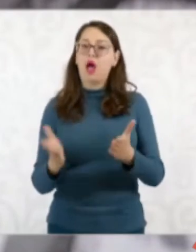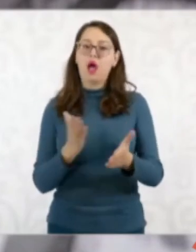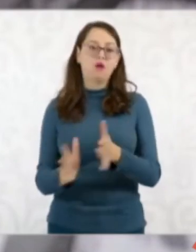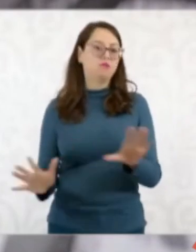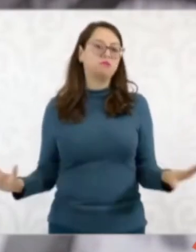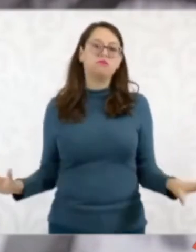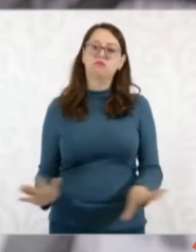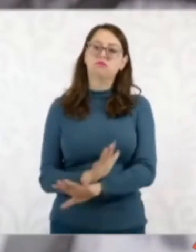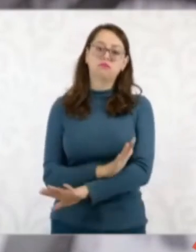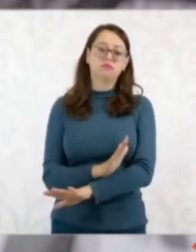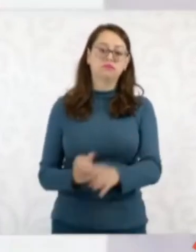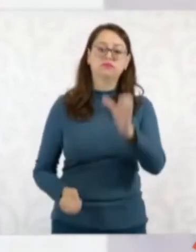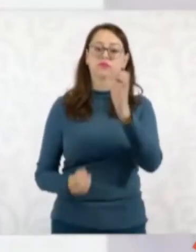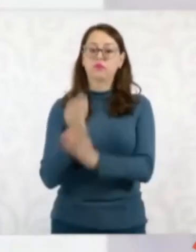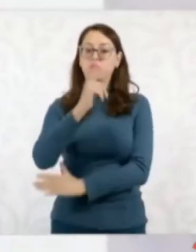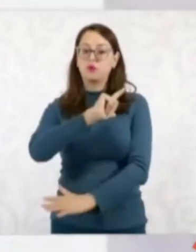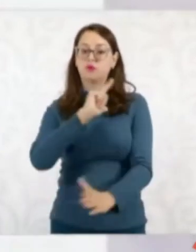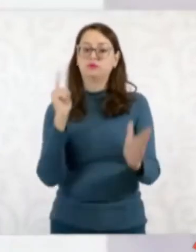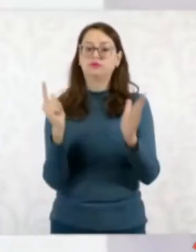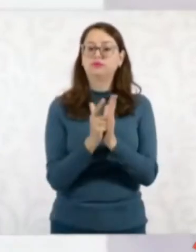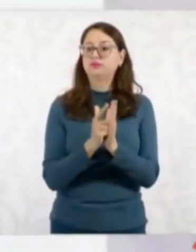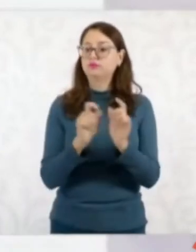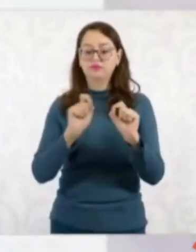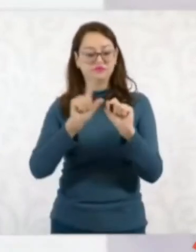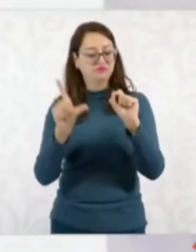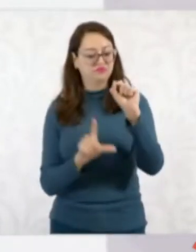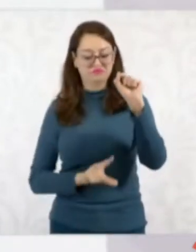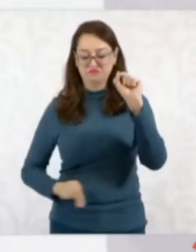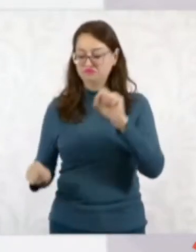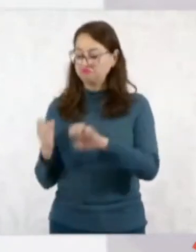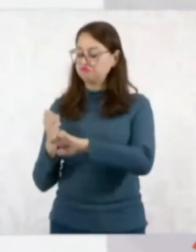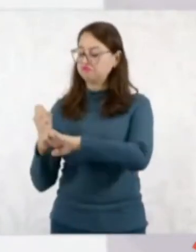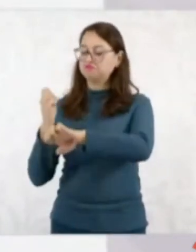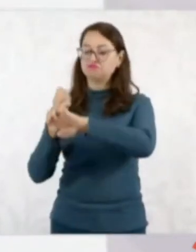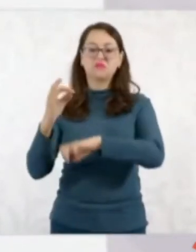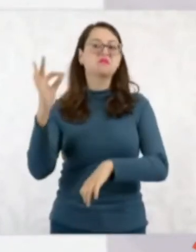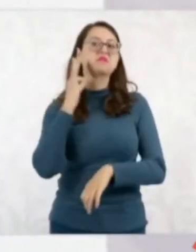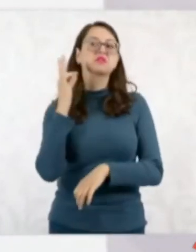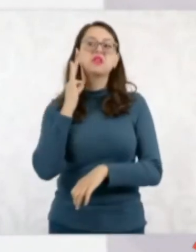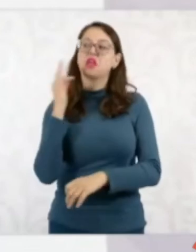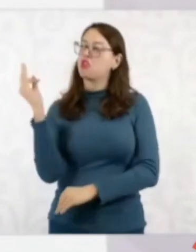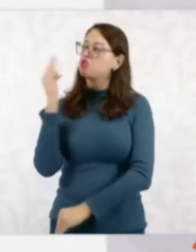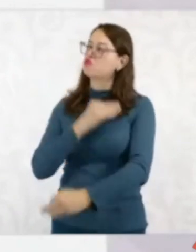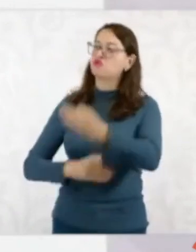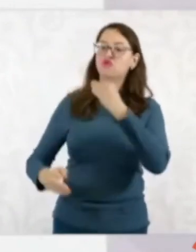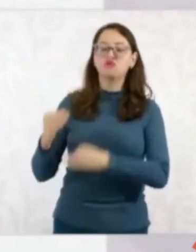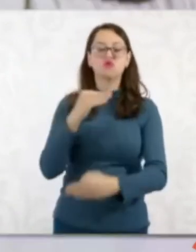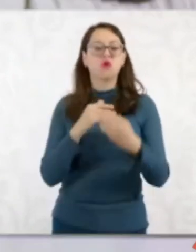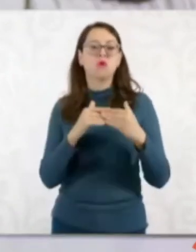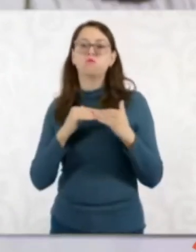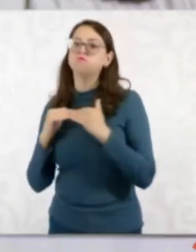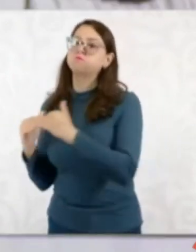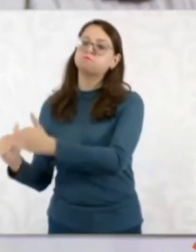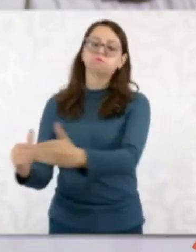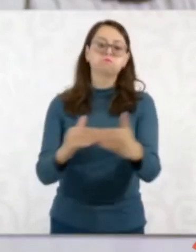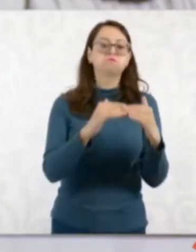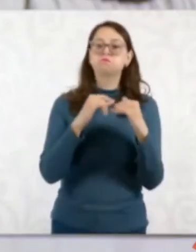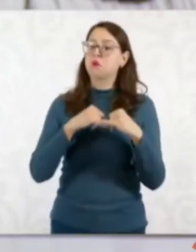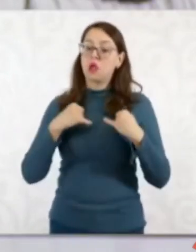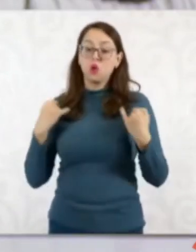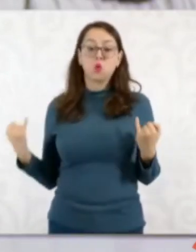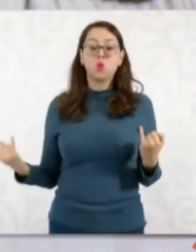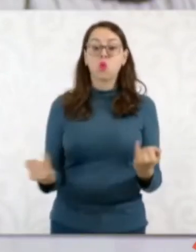las fiscalías se trabaje igual el delito de feminicidio. Evitar al máximo que pueda